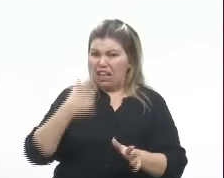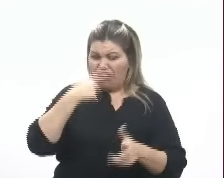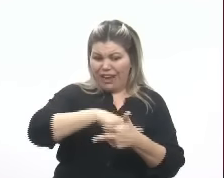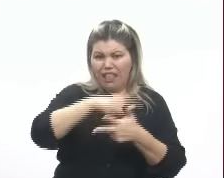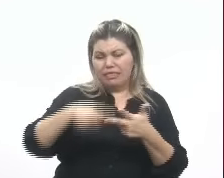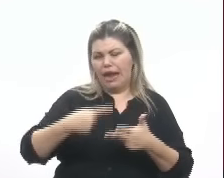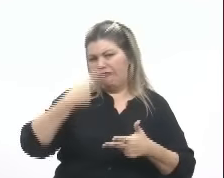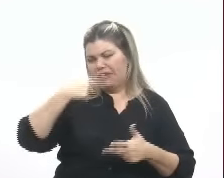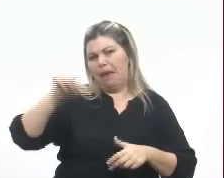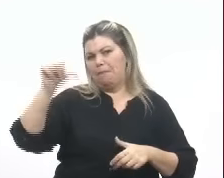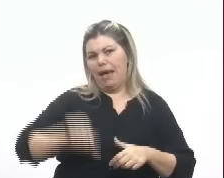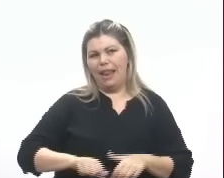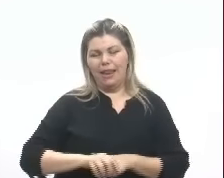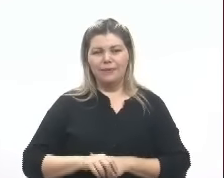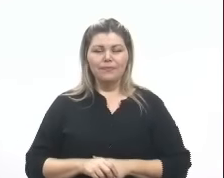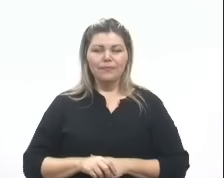mal.